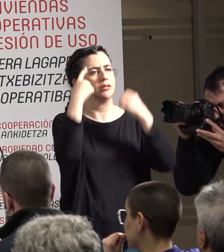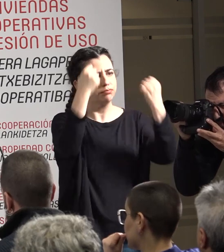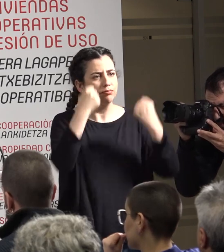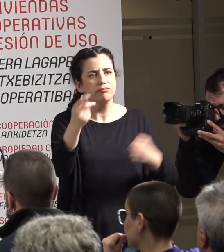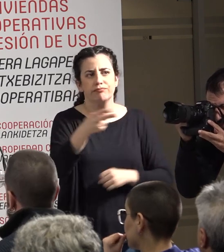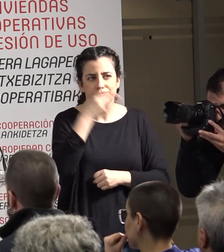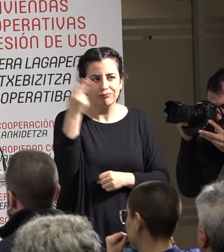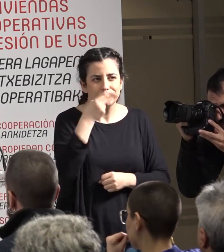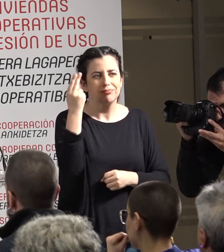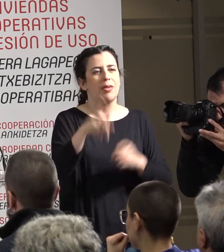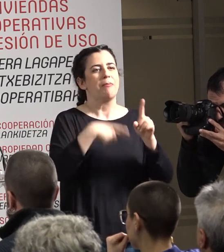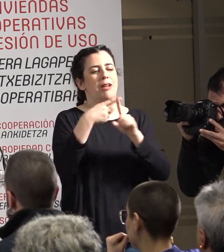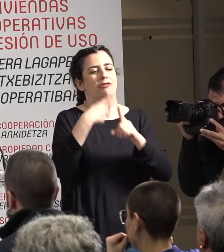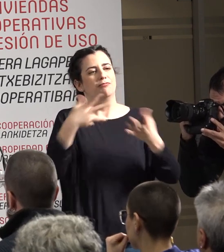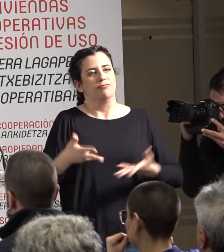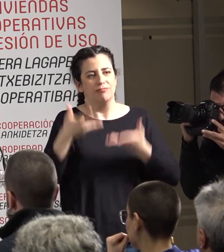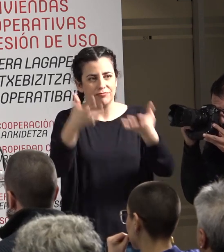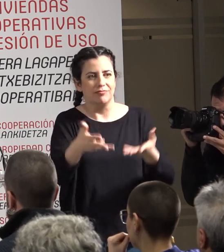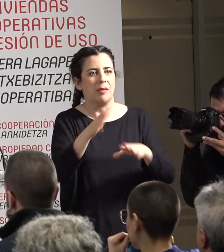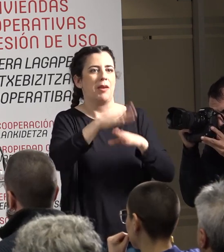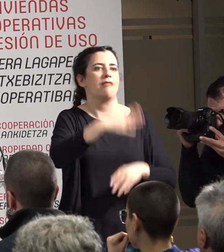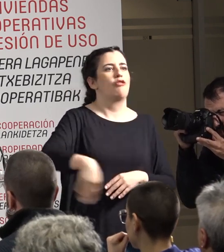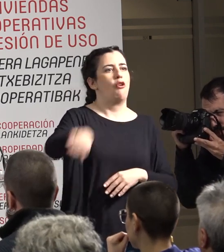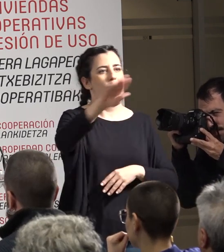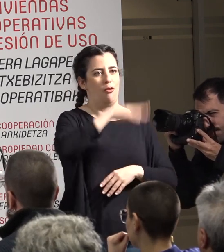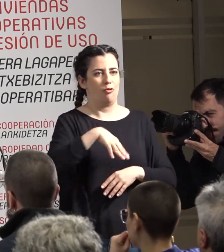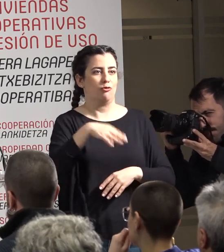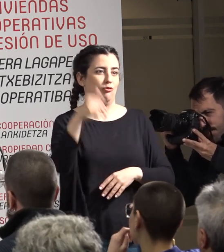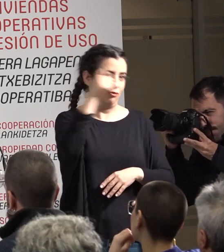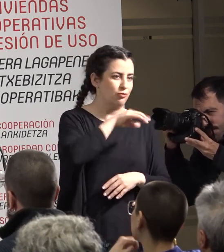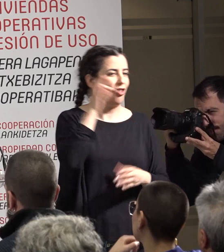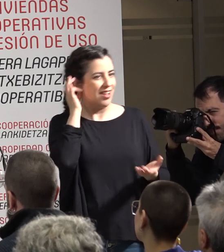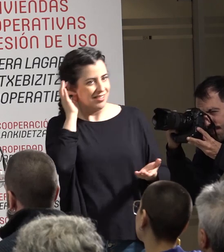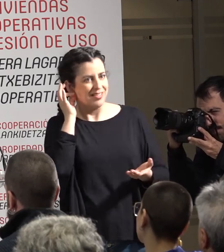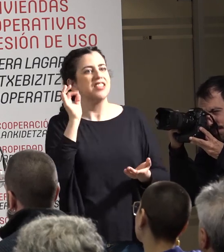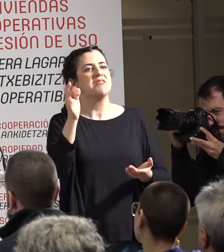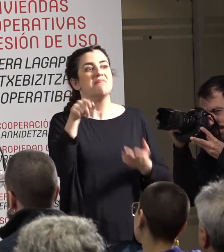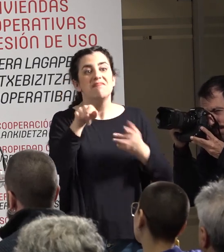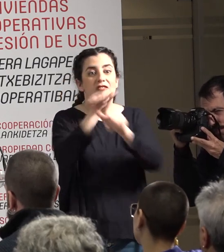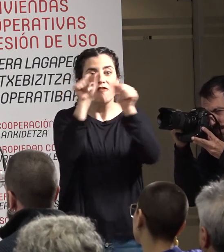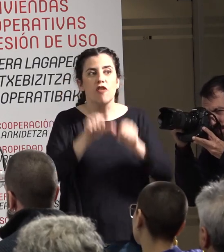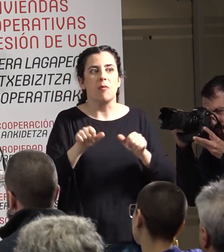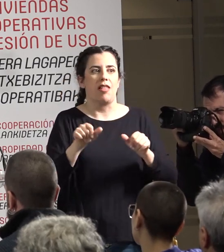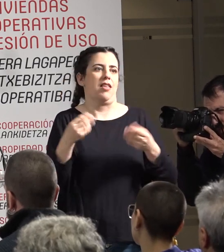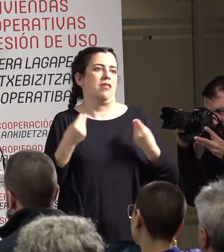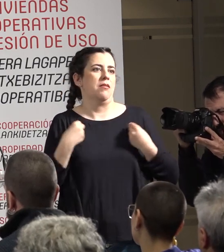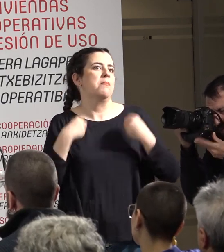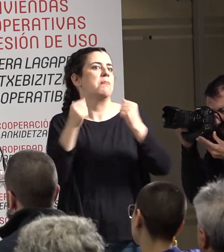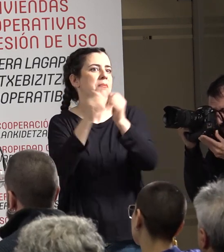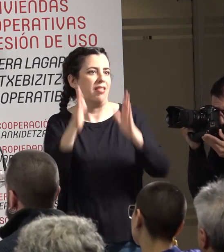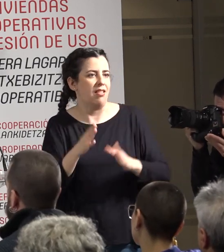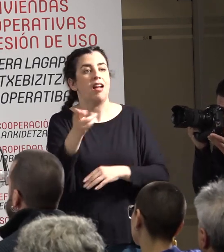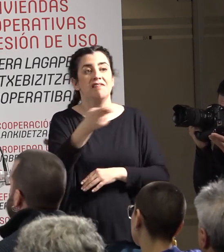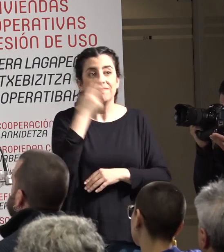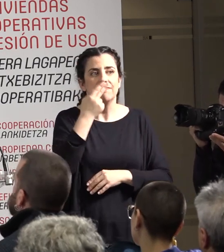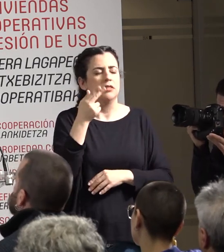a poder acercaros a todas aquellas, a todos aquellos que estáis interesados en este modelo residencial, ya que es una realidad ya